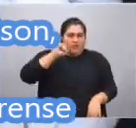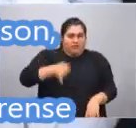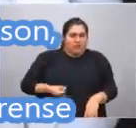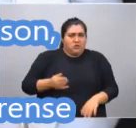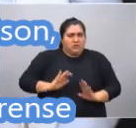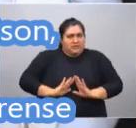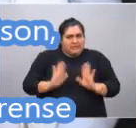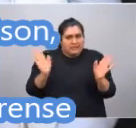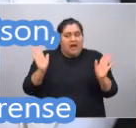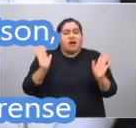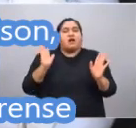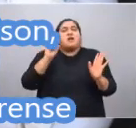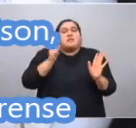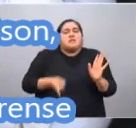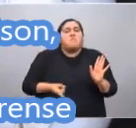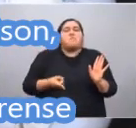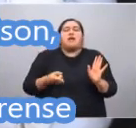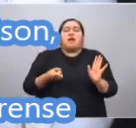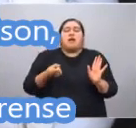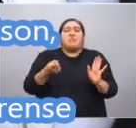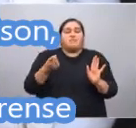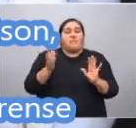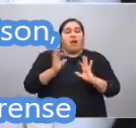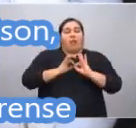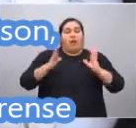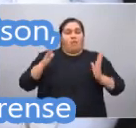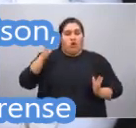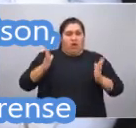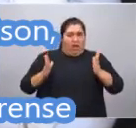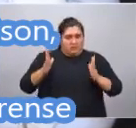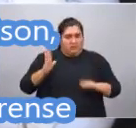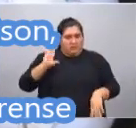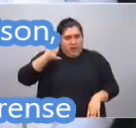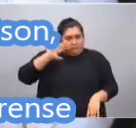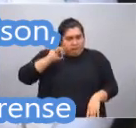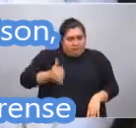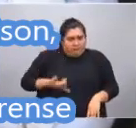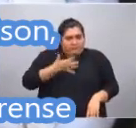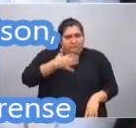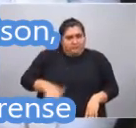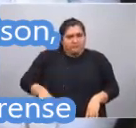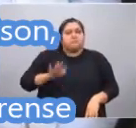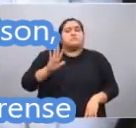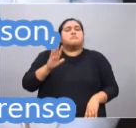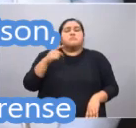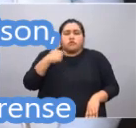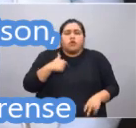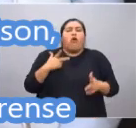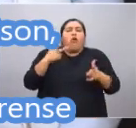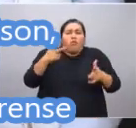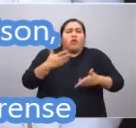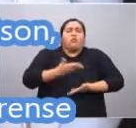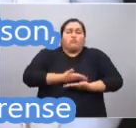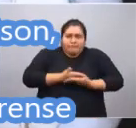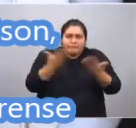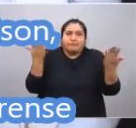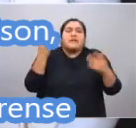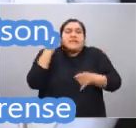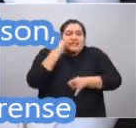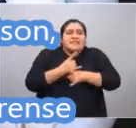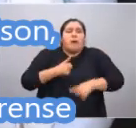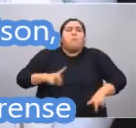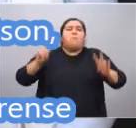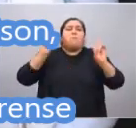por supuesto democráticamente, y lo digo bien fuerte, como siempre ha hecho el